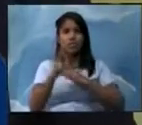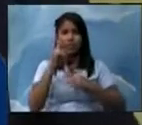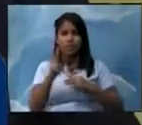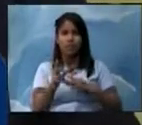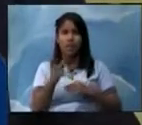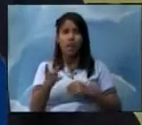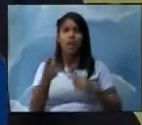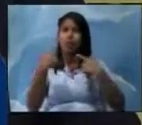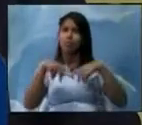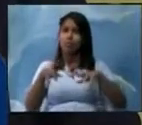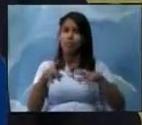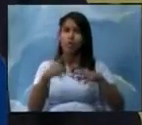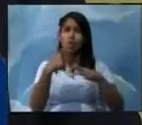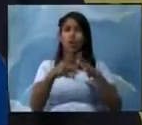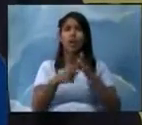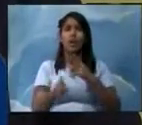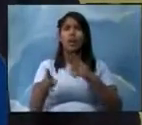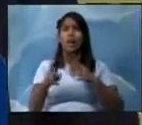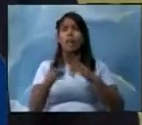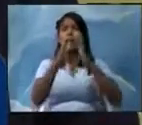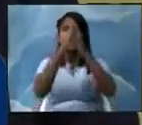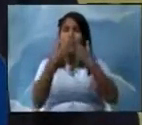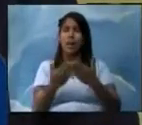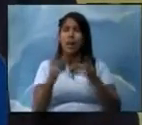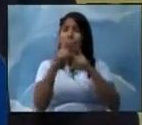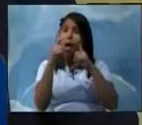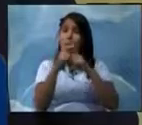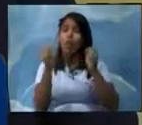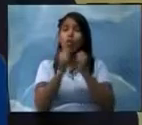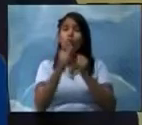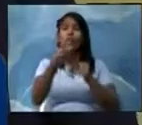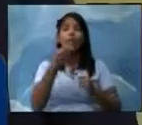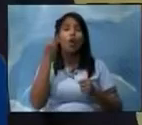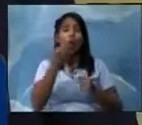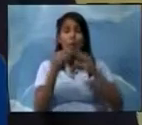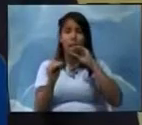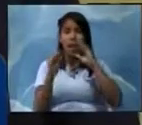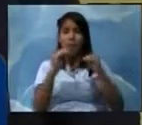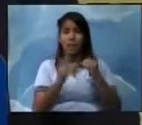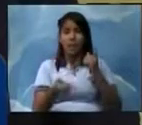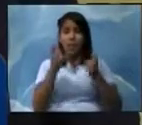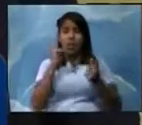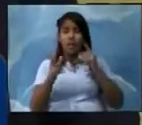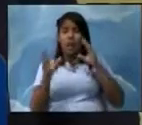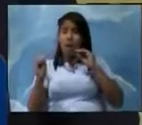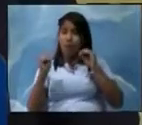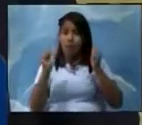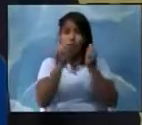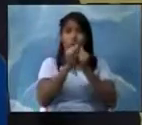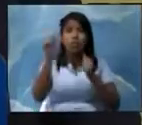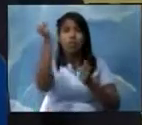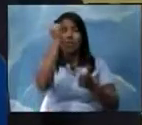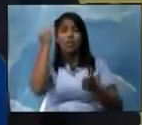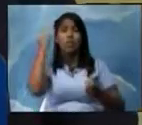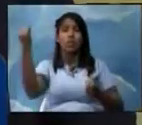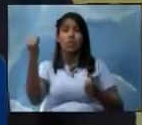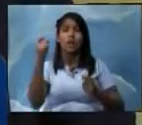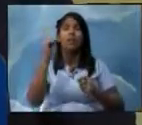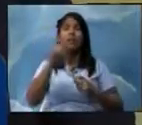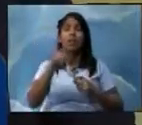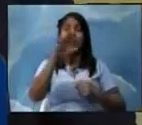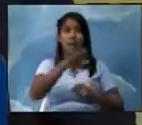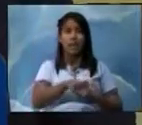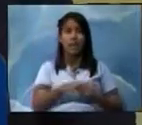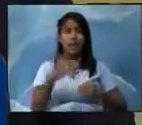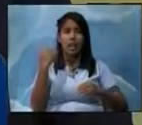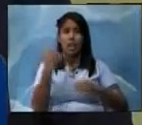observar ciertos rasgos en las palabras con que Daniel habla que aunque él habla con sabiduría también